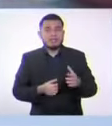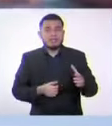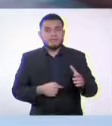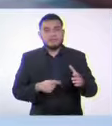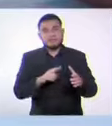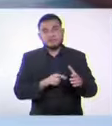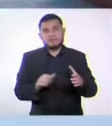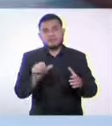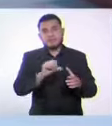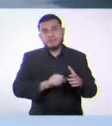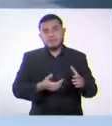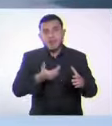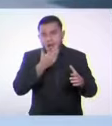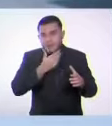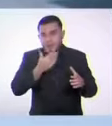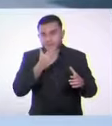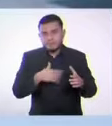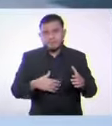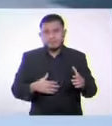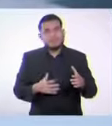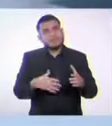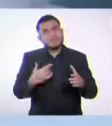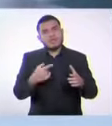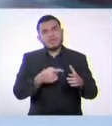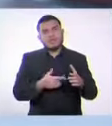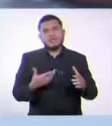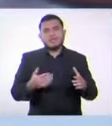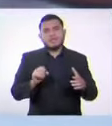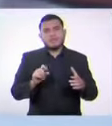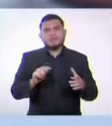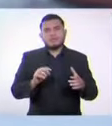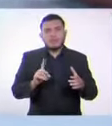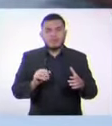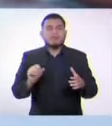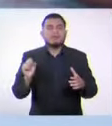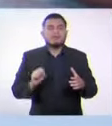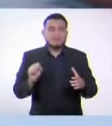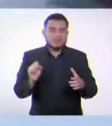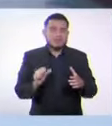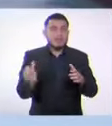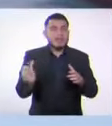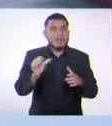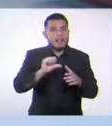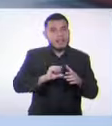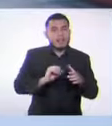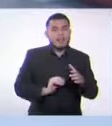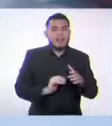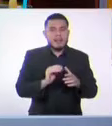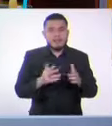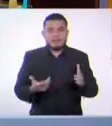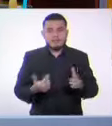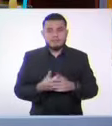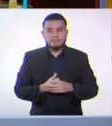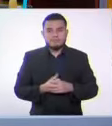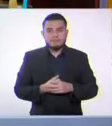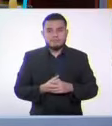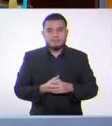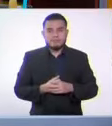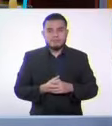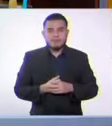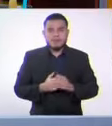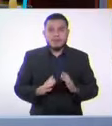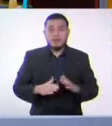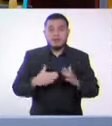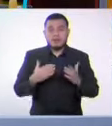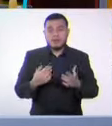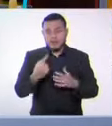recipiente agua. ¿En qué estado? Sí, está en estado líquido. Para